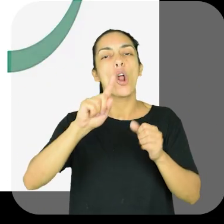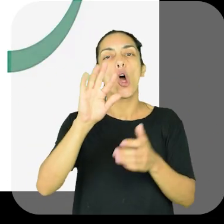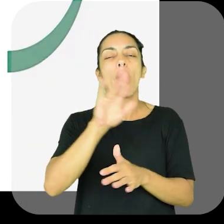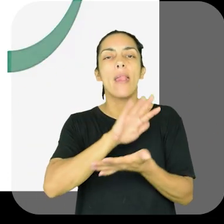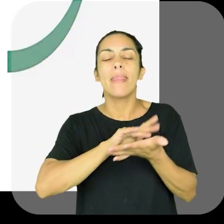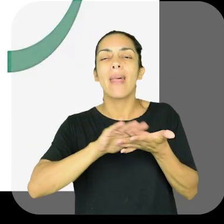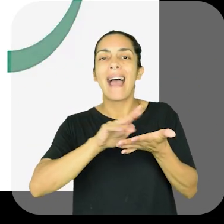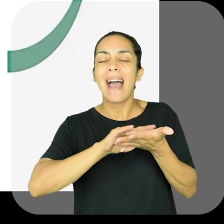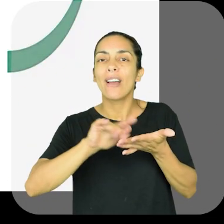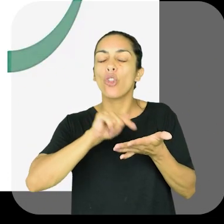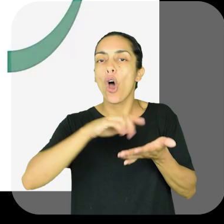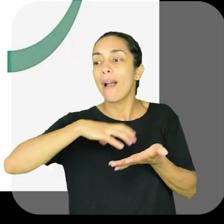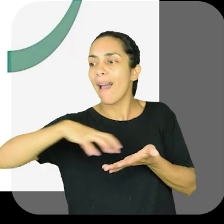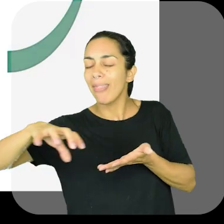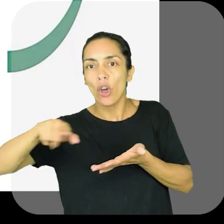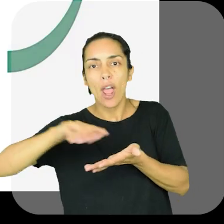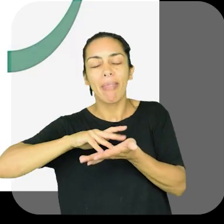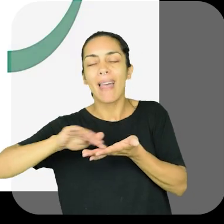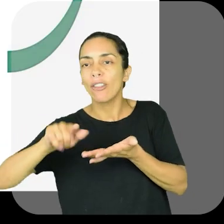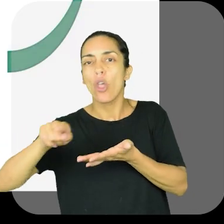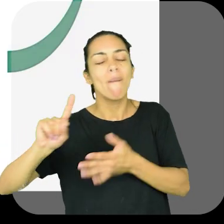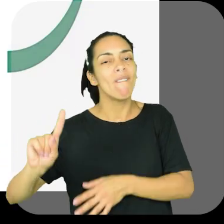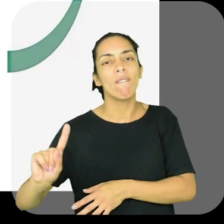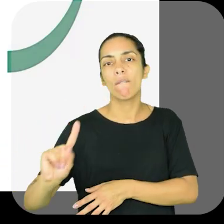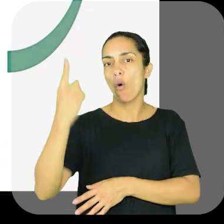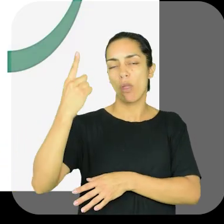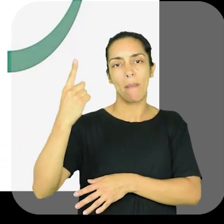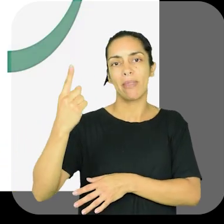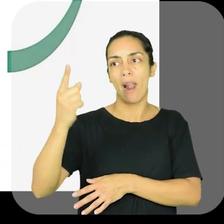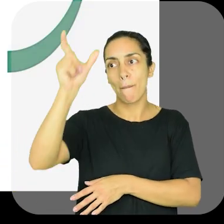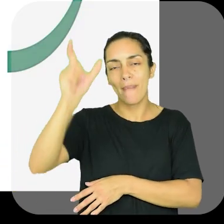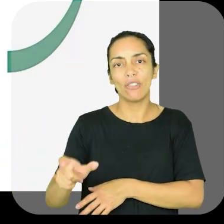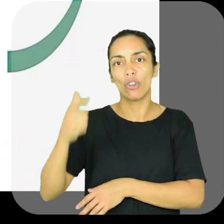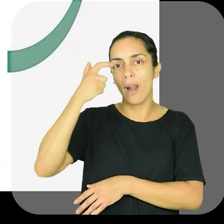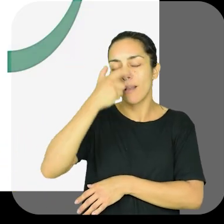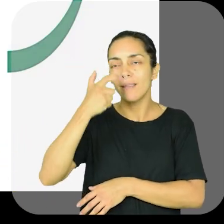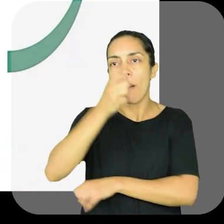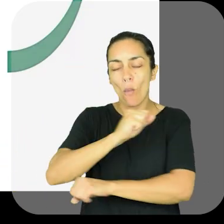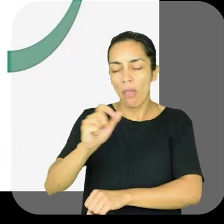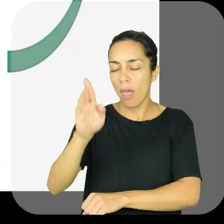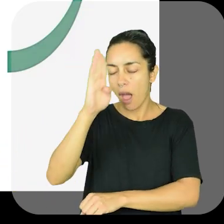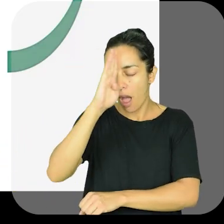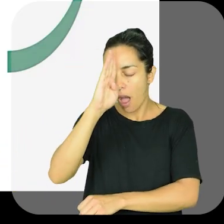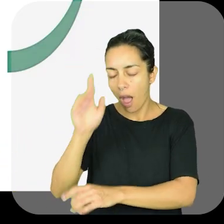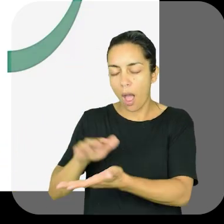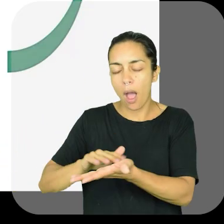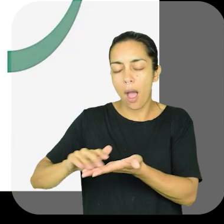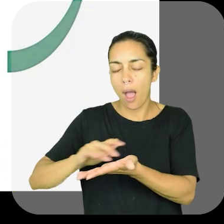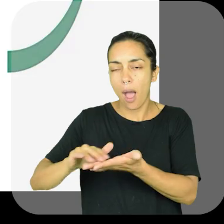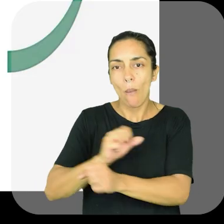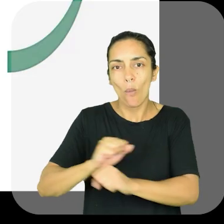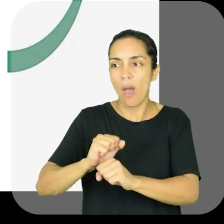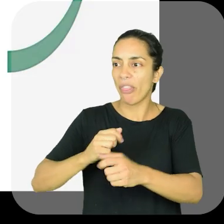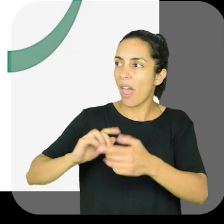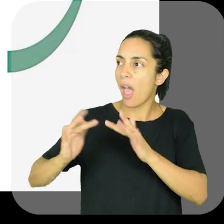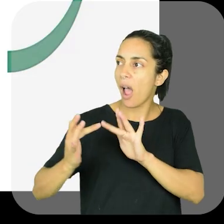que sería la otra categoría, es un elemento fundamental por medio del cual las personas ciegas aprenden y logran una